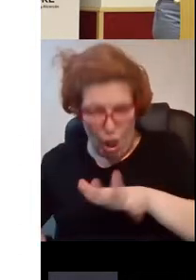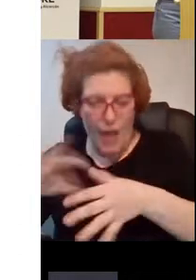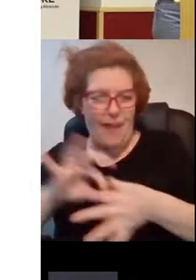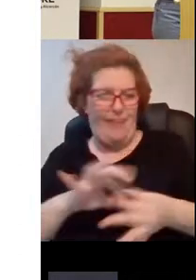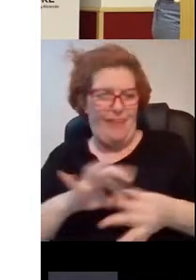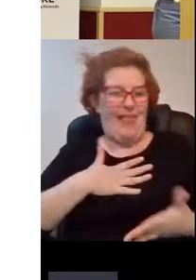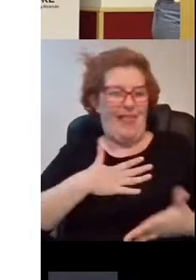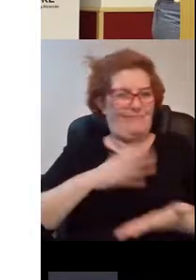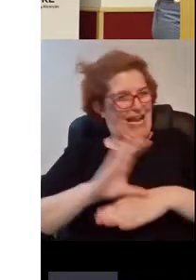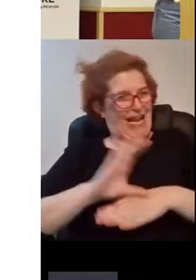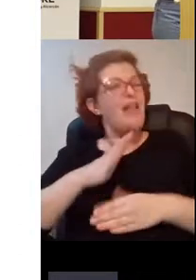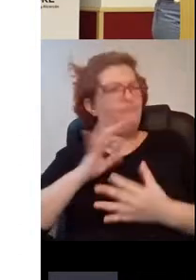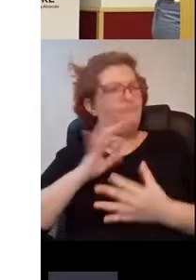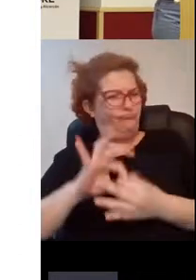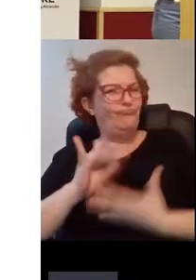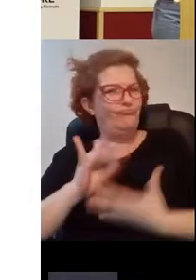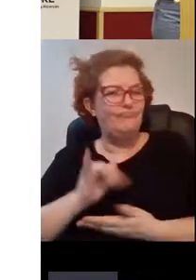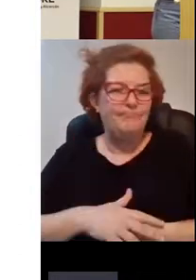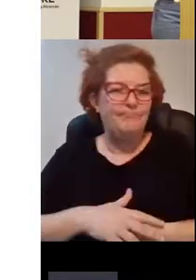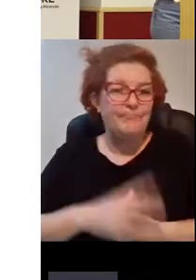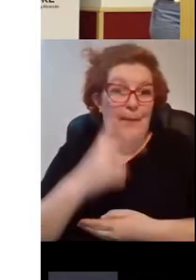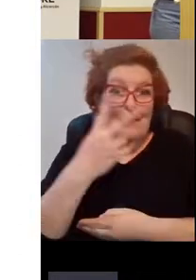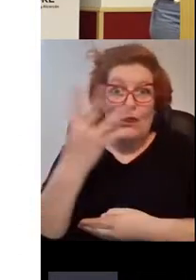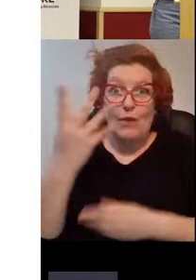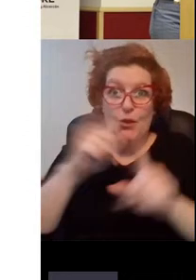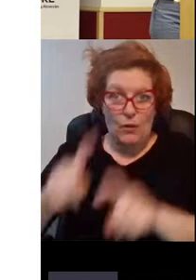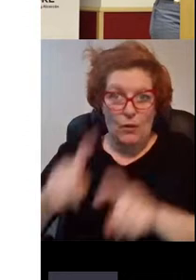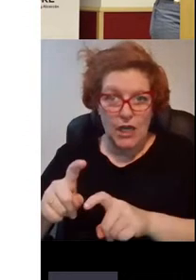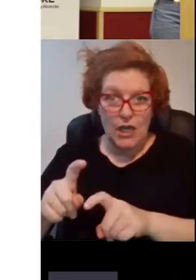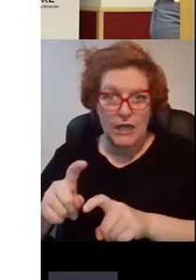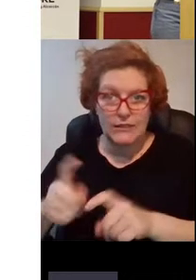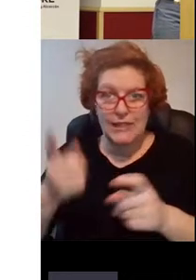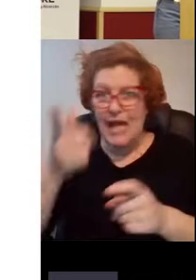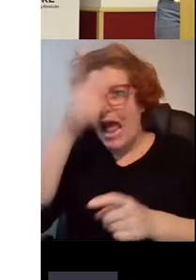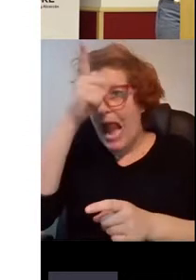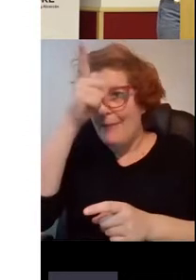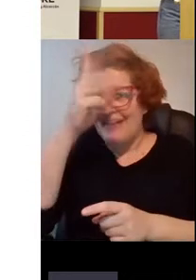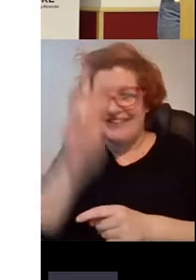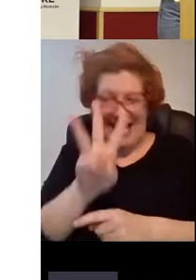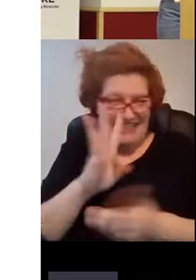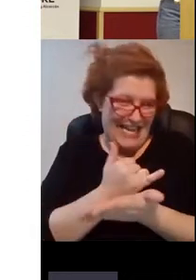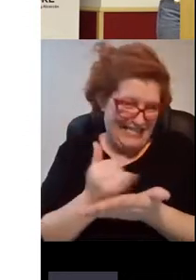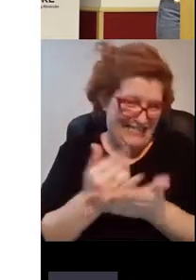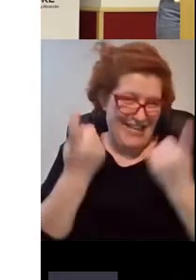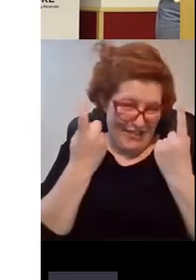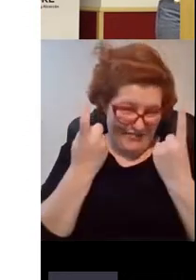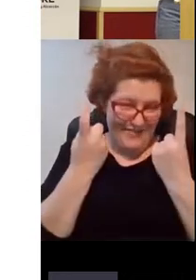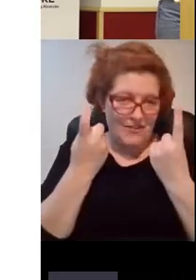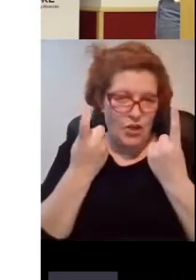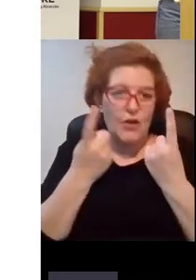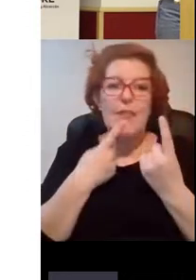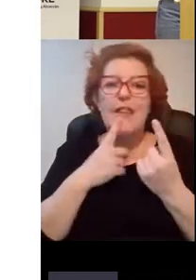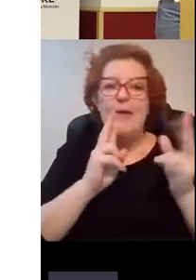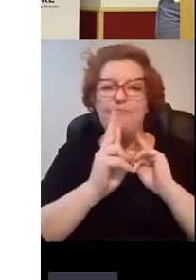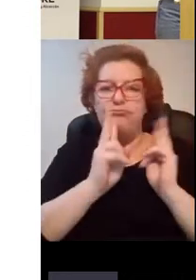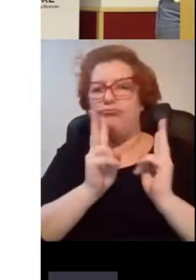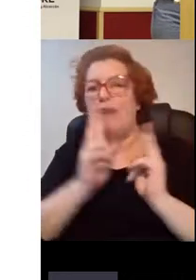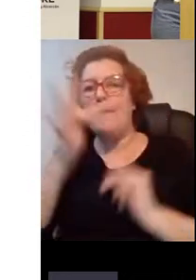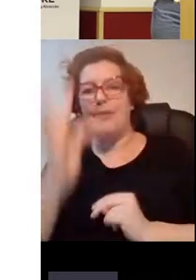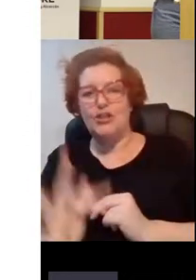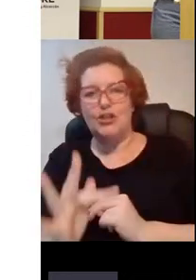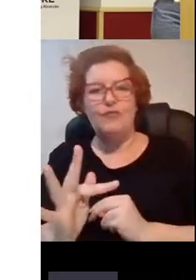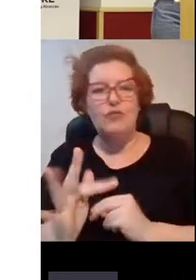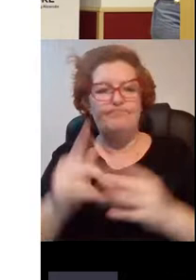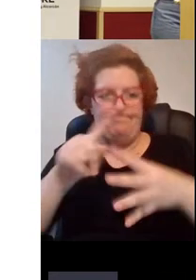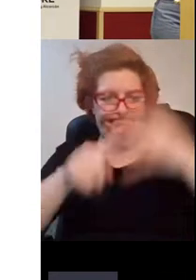su carrera. De las 24 preguntas, los estudiantes de Alemán 3 valoraron positivamente estos